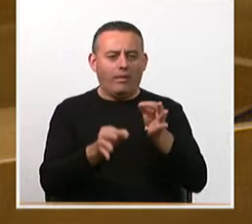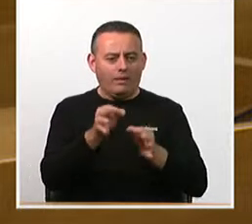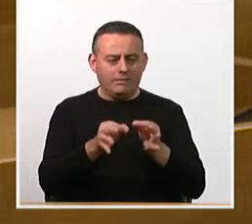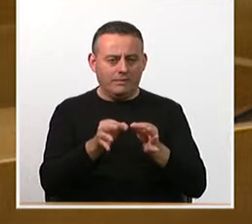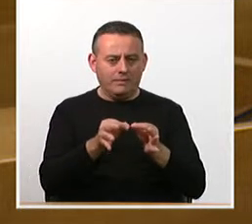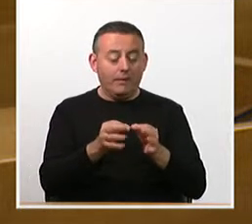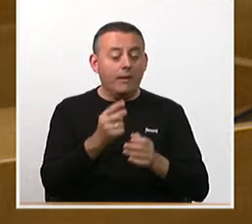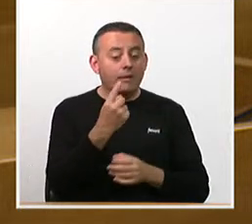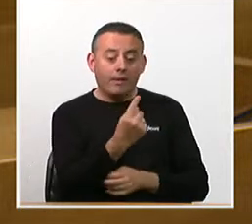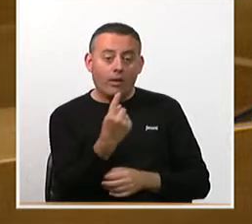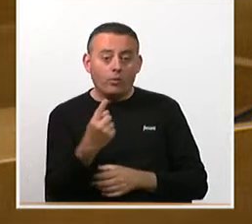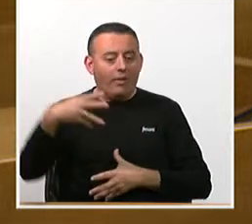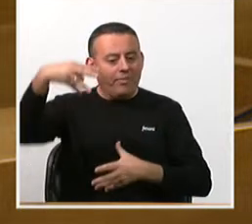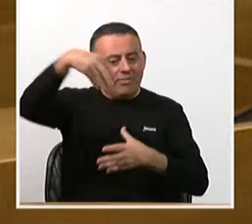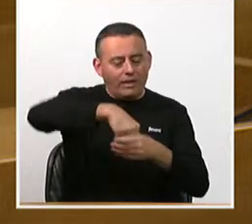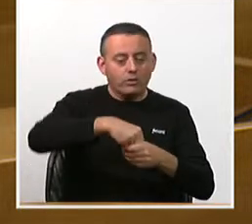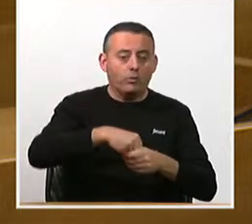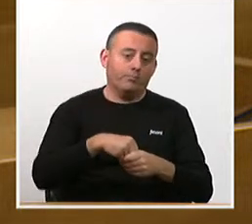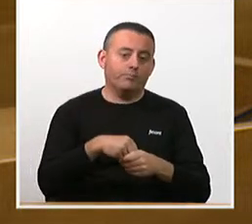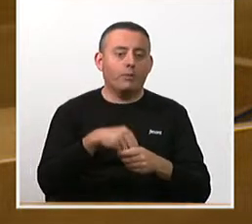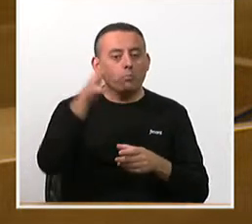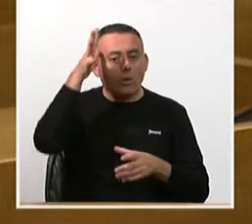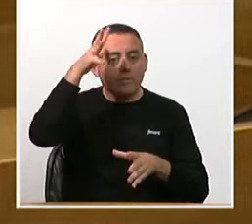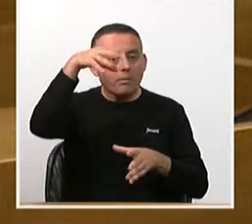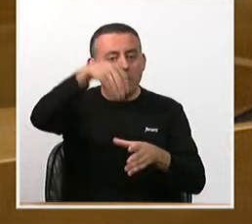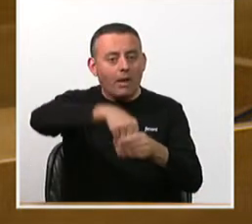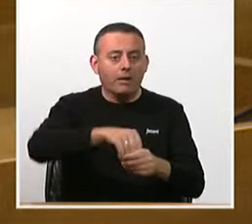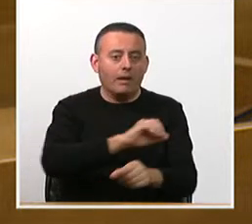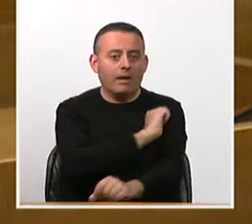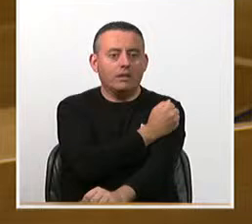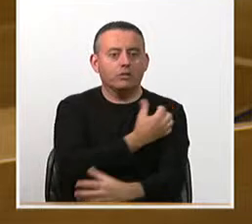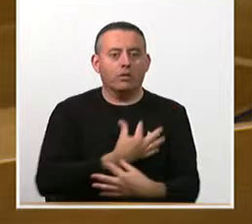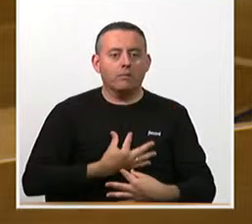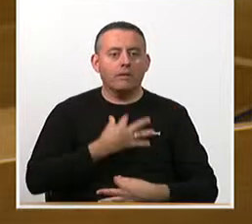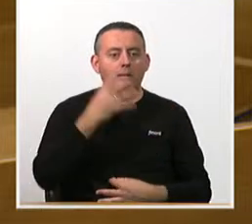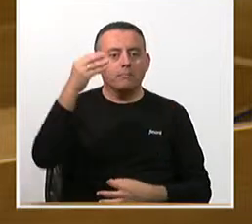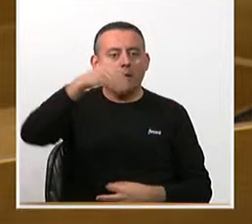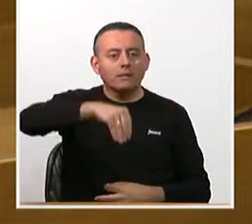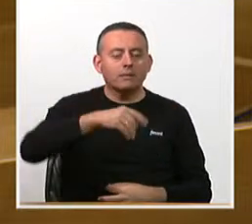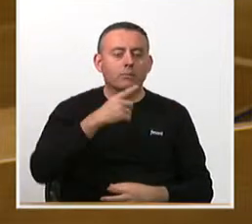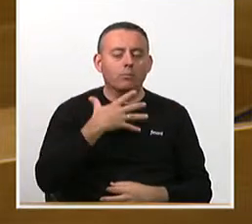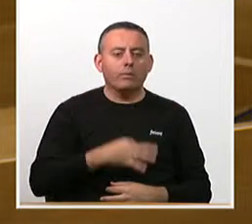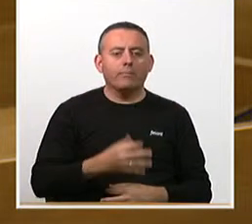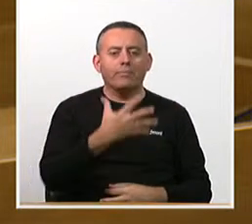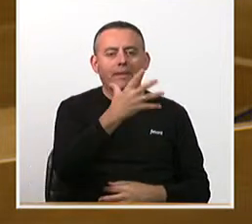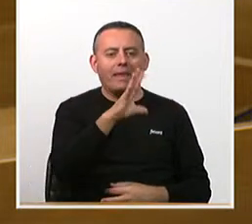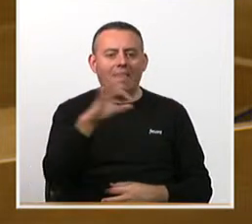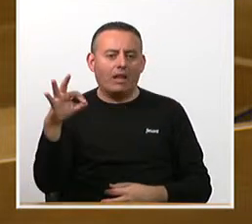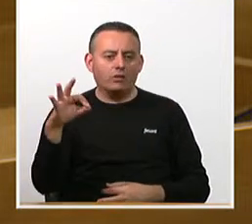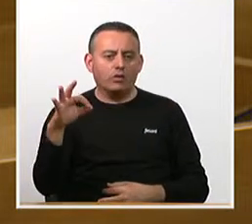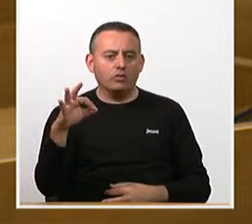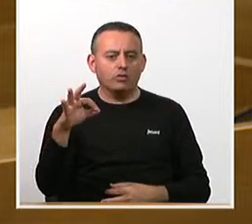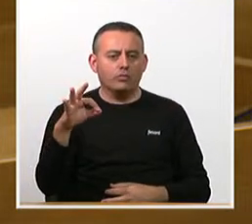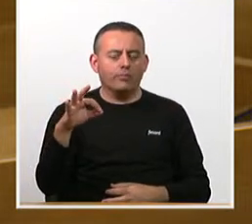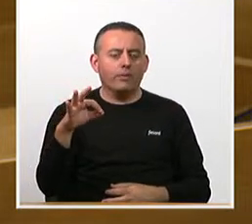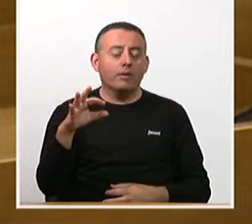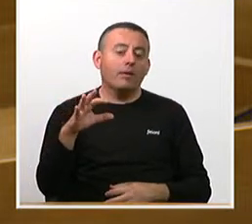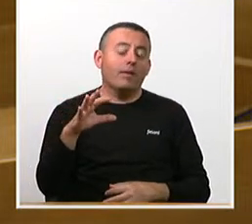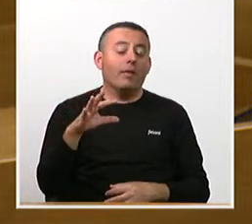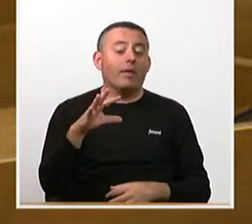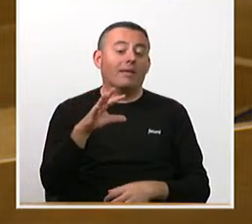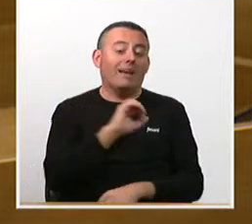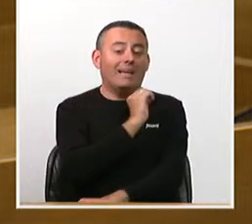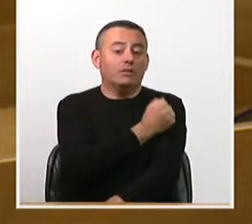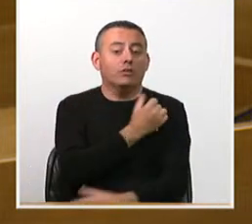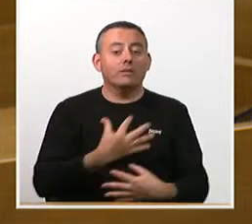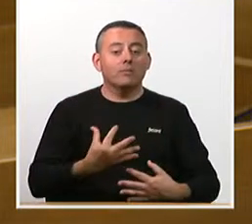se integra el registro civil municipal y aproximadamente 500 registros civiles pertenecientes a los juzgados de paz Pues